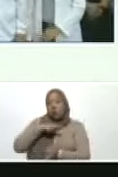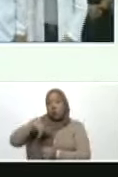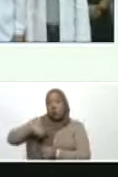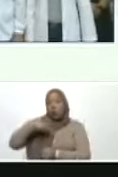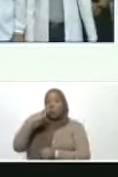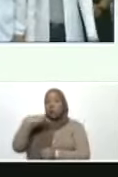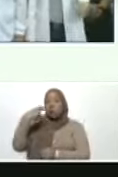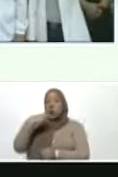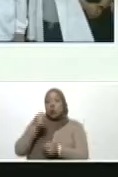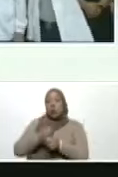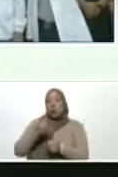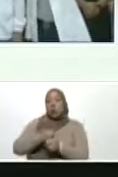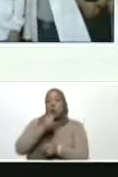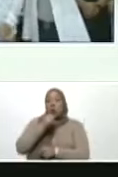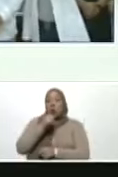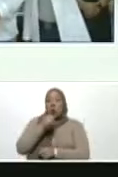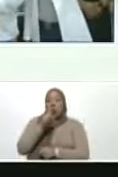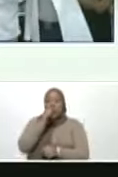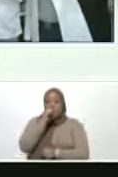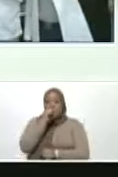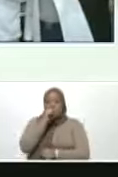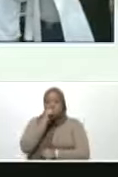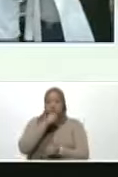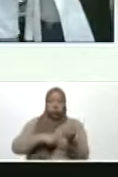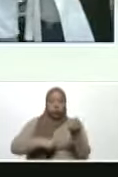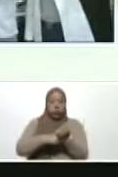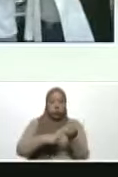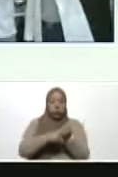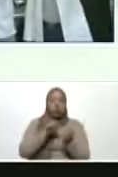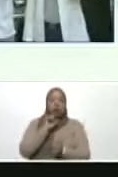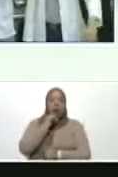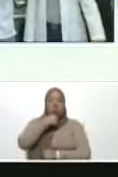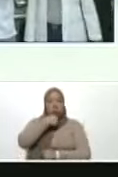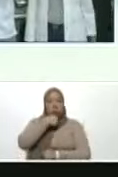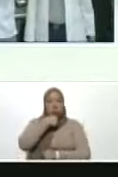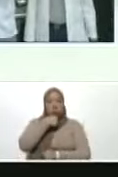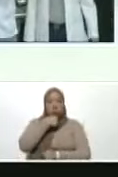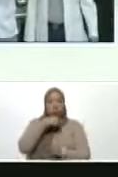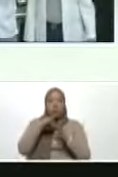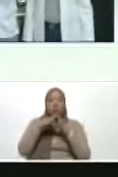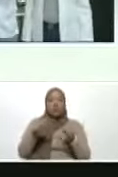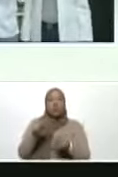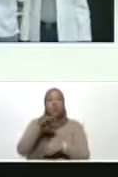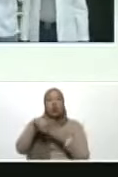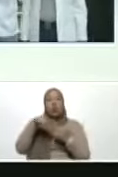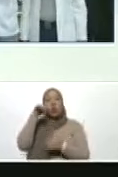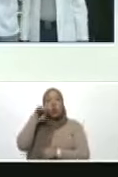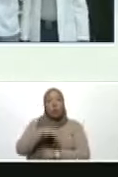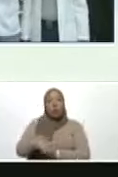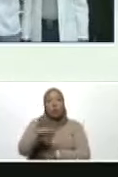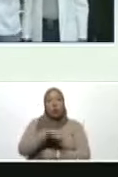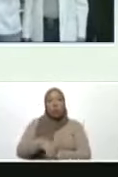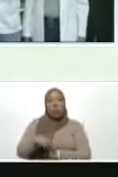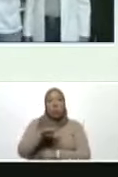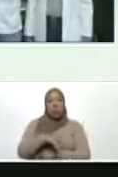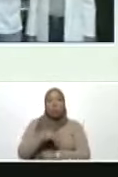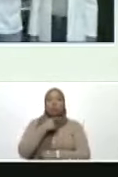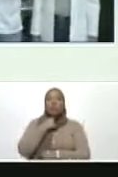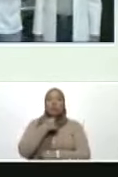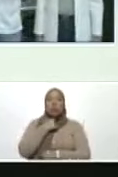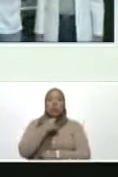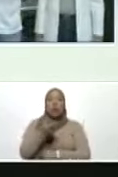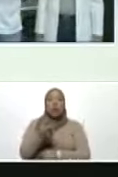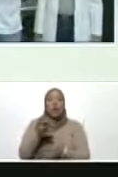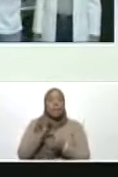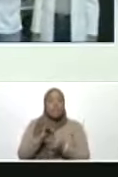odontológico y que el gremio odontológico apoye a nuestros abuelos, abuelas y a todo nuestro pueblo. ¿Les gusta esa